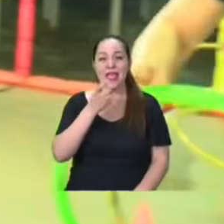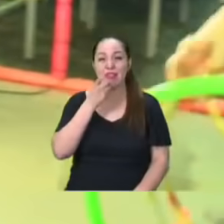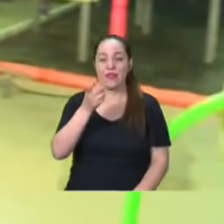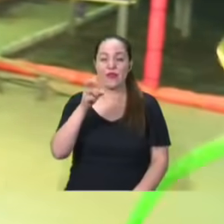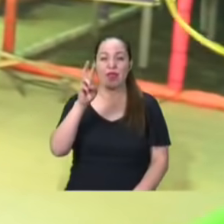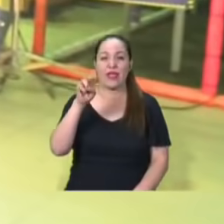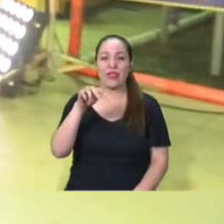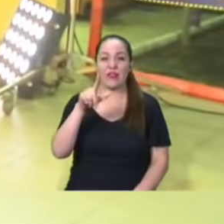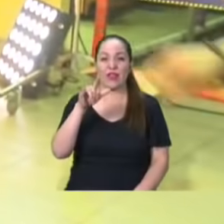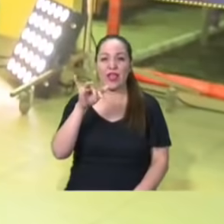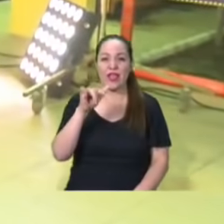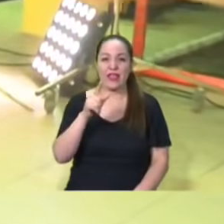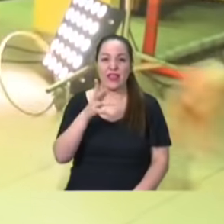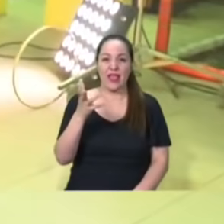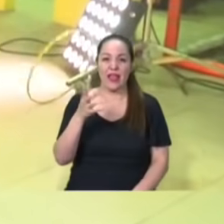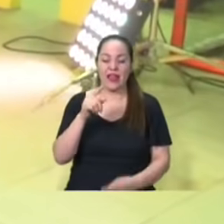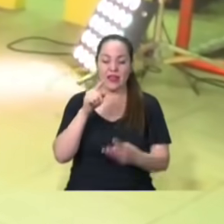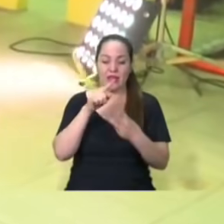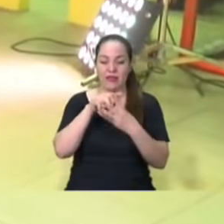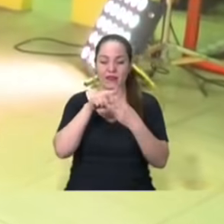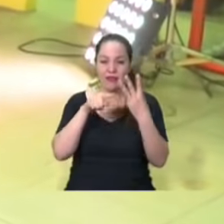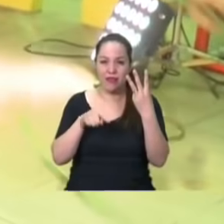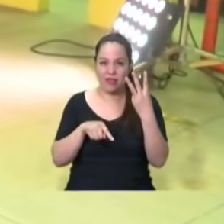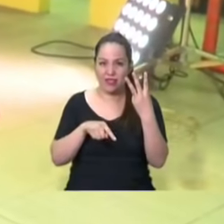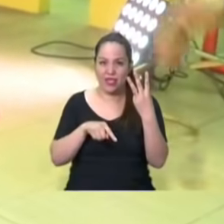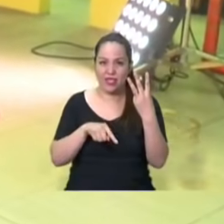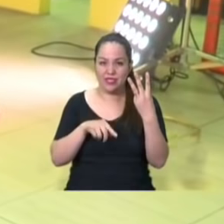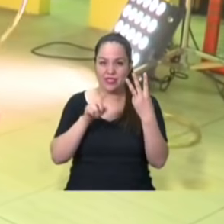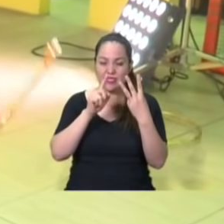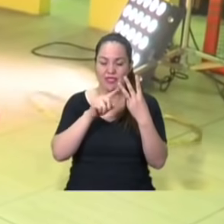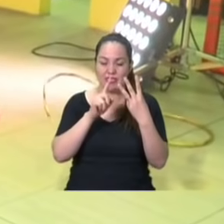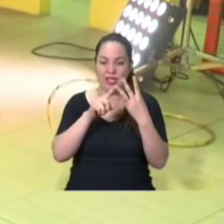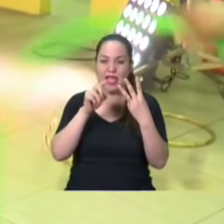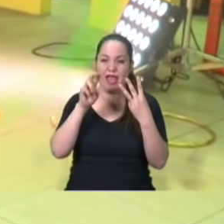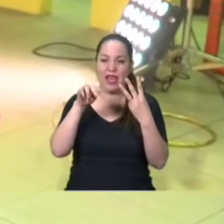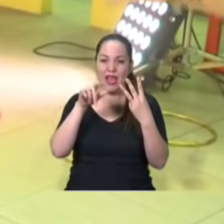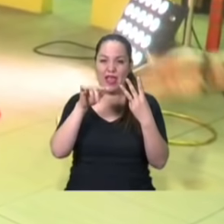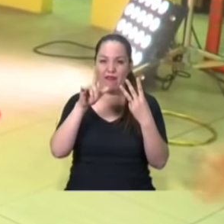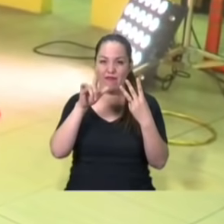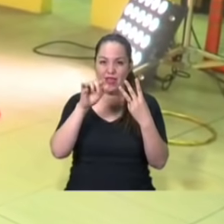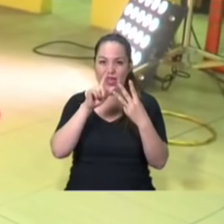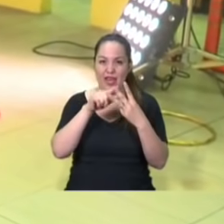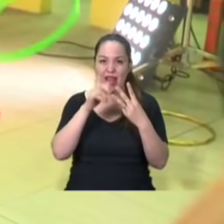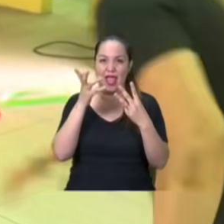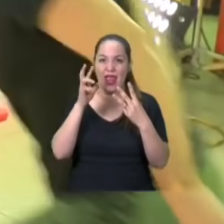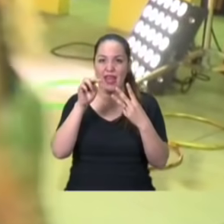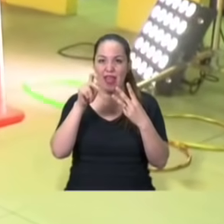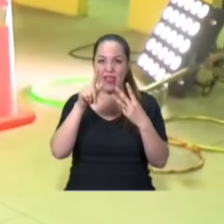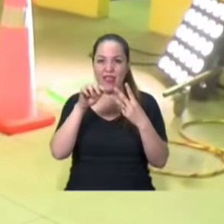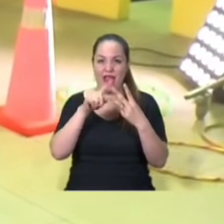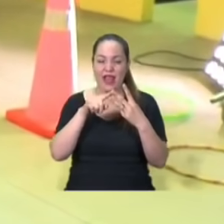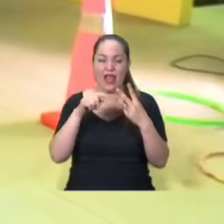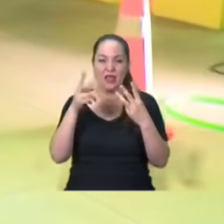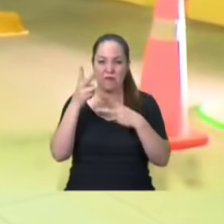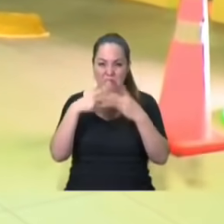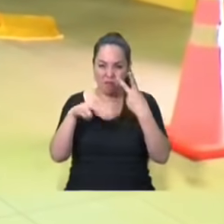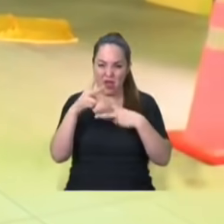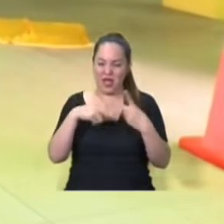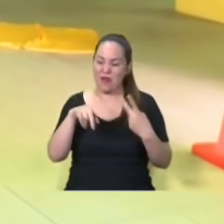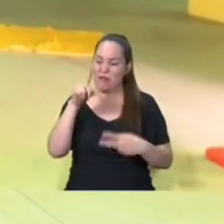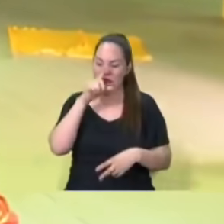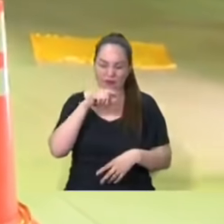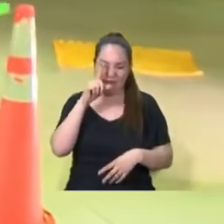tres! Así es, ahí está. Natalie falla en el primer intento. Nabila ahora viene en el segundo intento. No falla. Tiene que